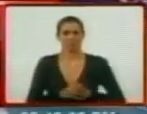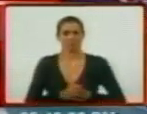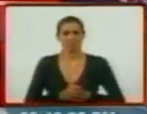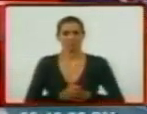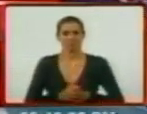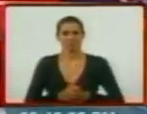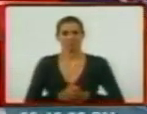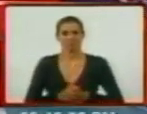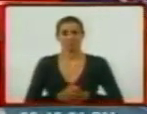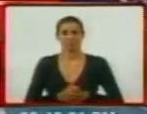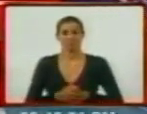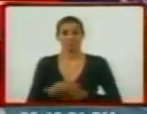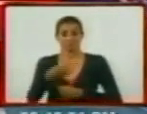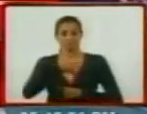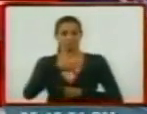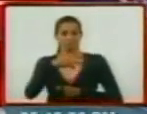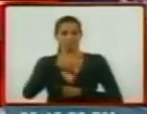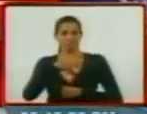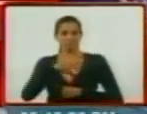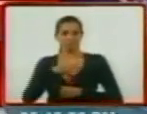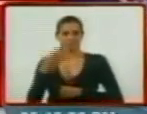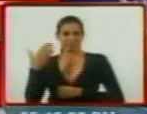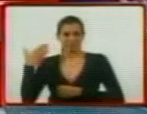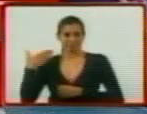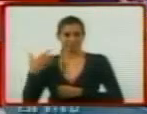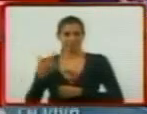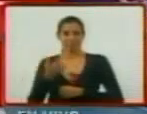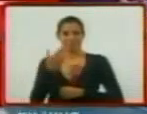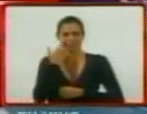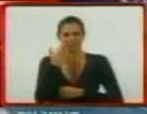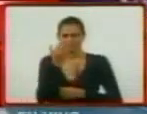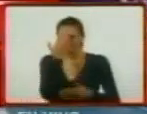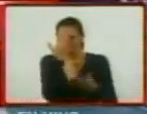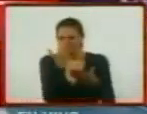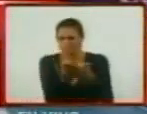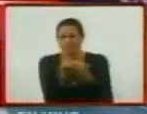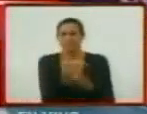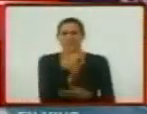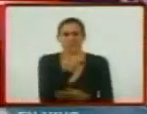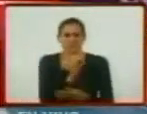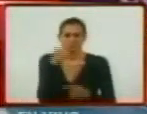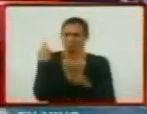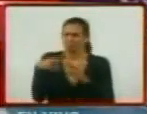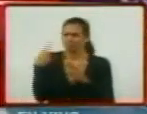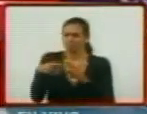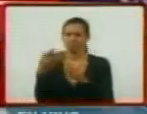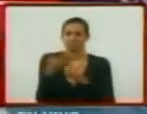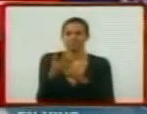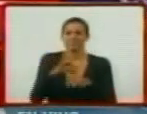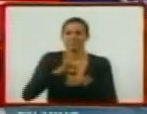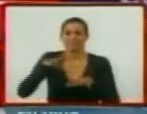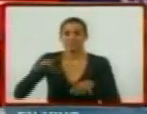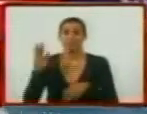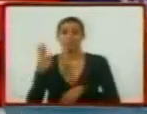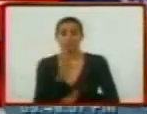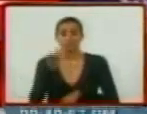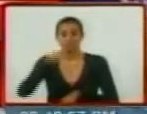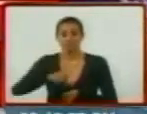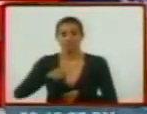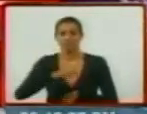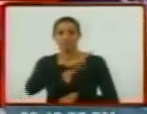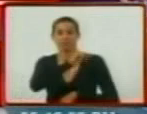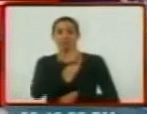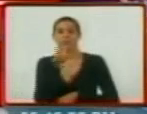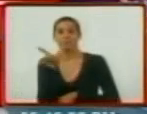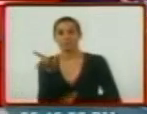de victorias, donde hemos enfrentado dificultades graves, yo vengo aquí a la dirección del Partido Socialista Unido de